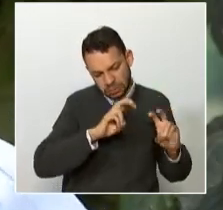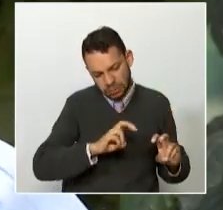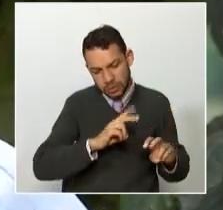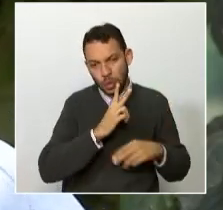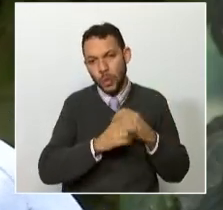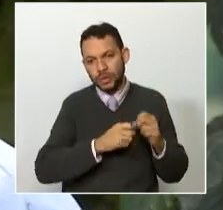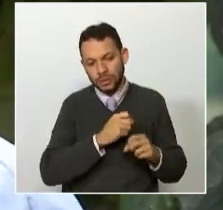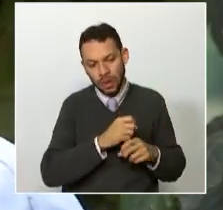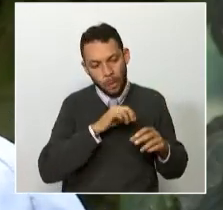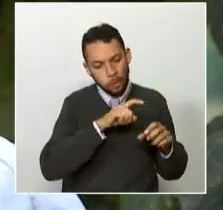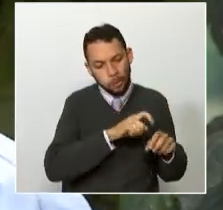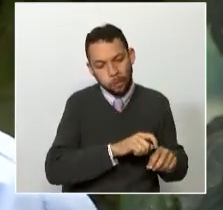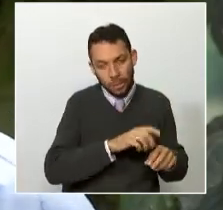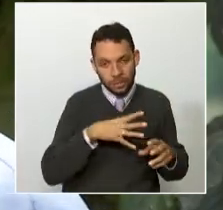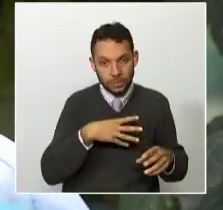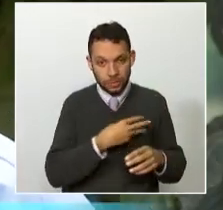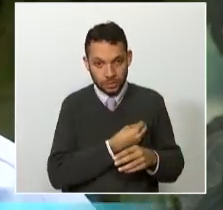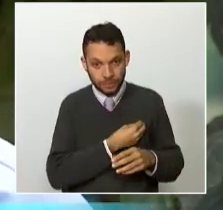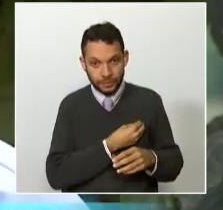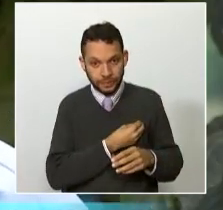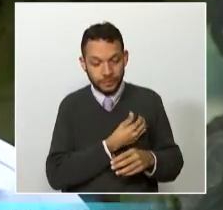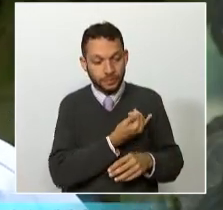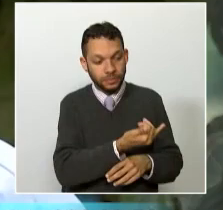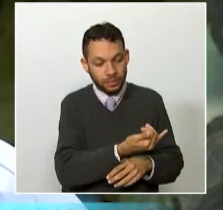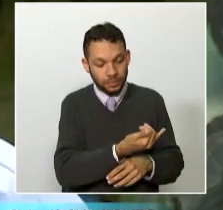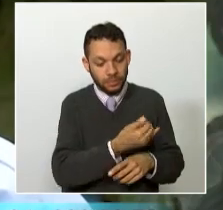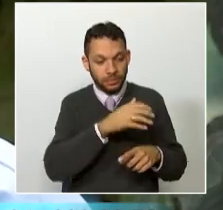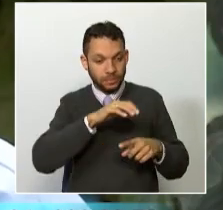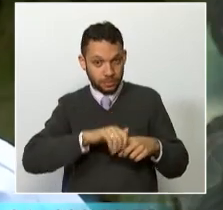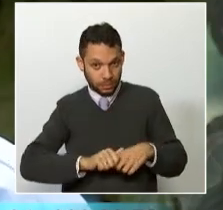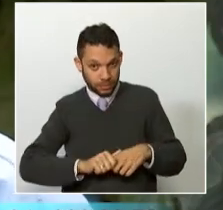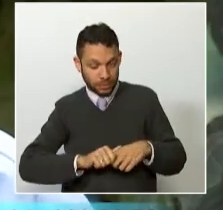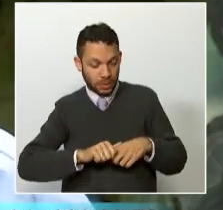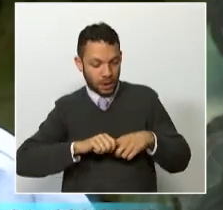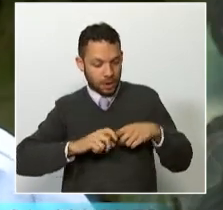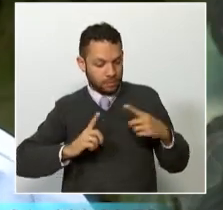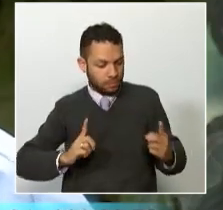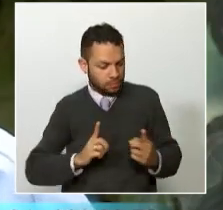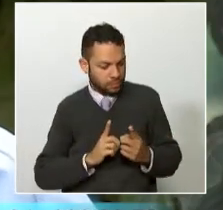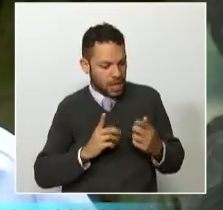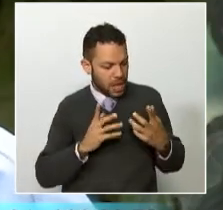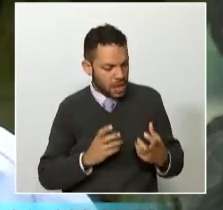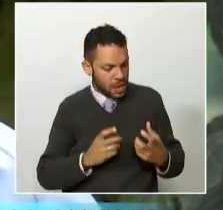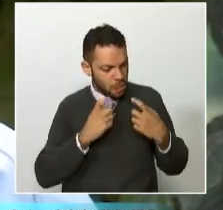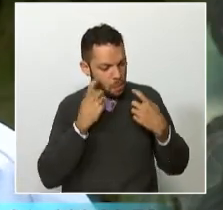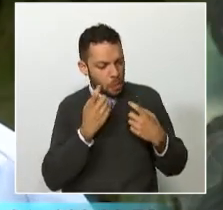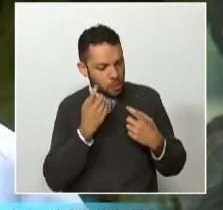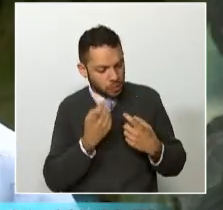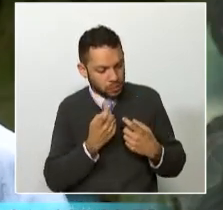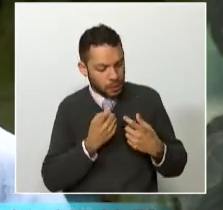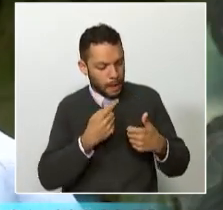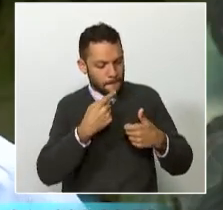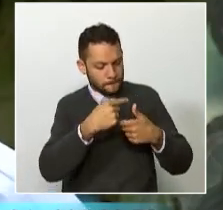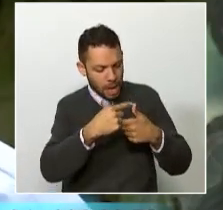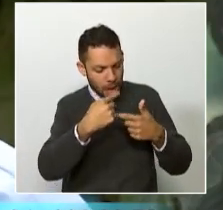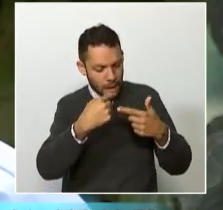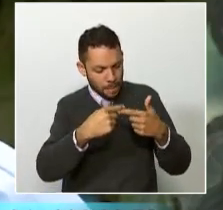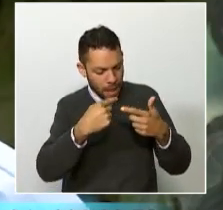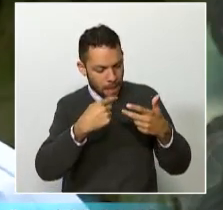2 años. Entonces nosotros en la consulta tratamos de ir buscando como un hilo